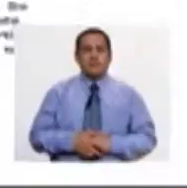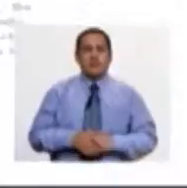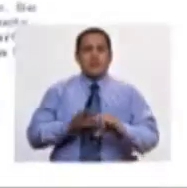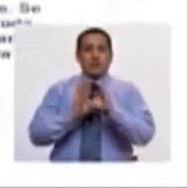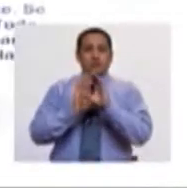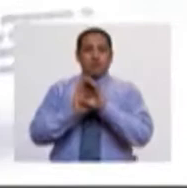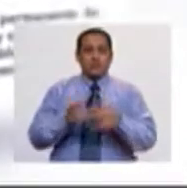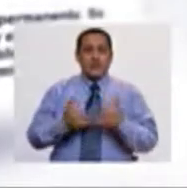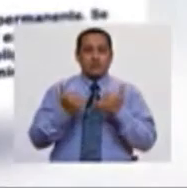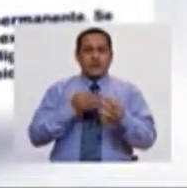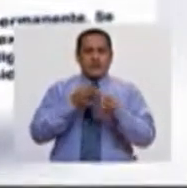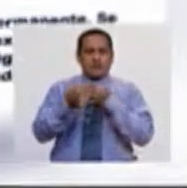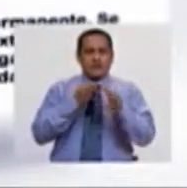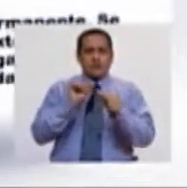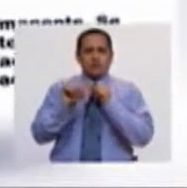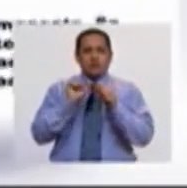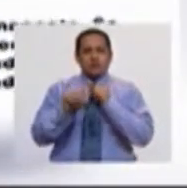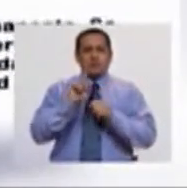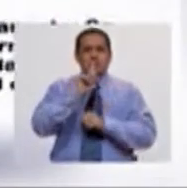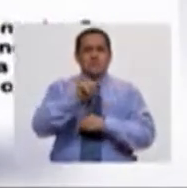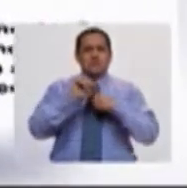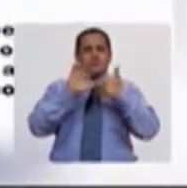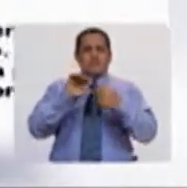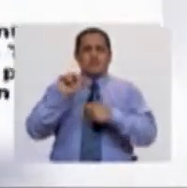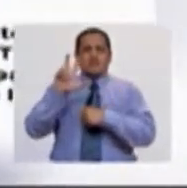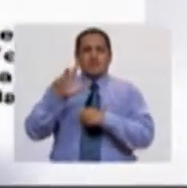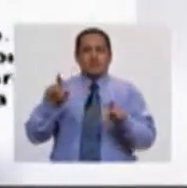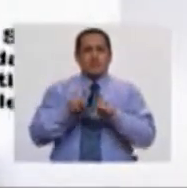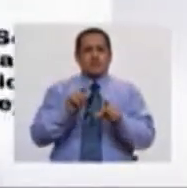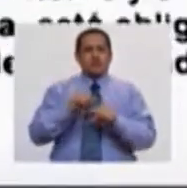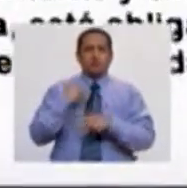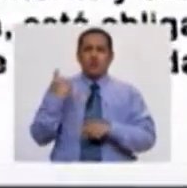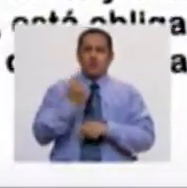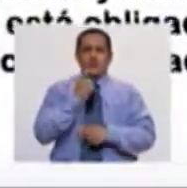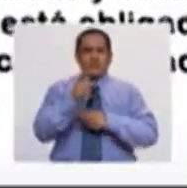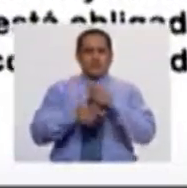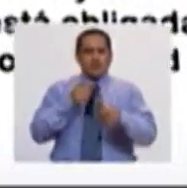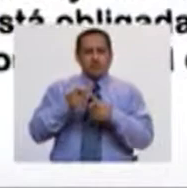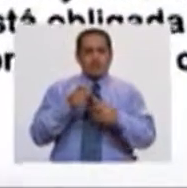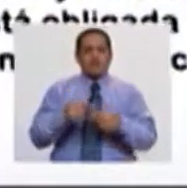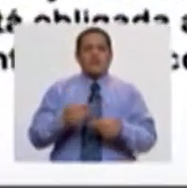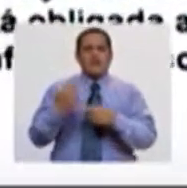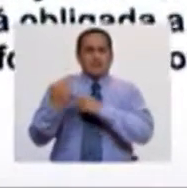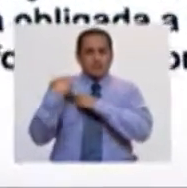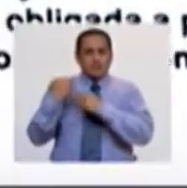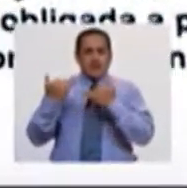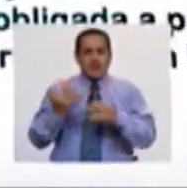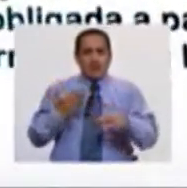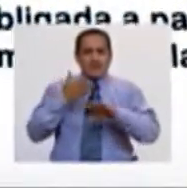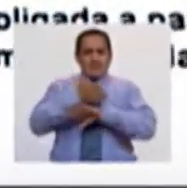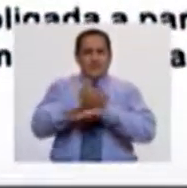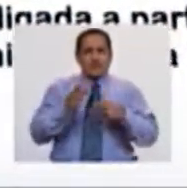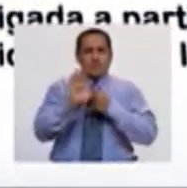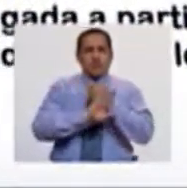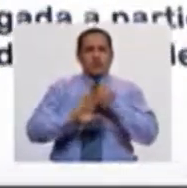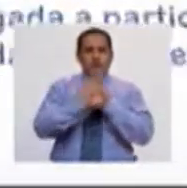La Constitución vigente refiere en su artículo 163 que toda persona natural o jurídica está obligada a